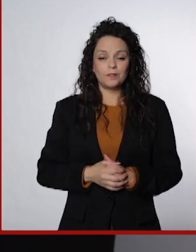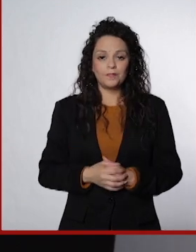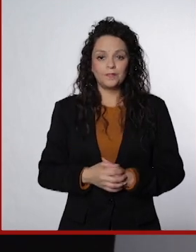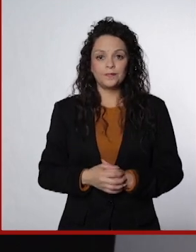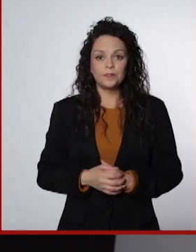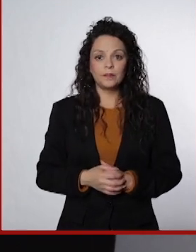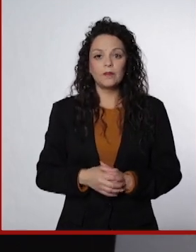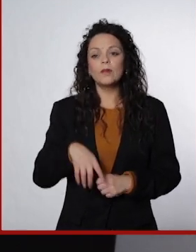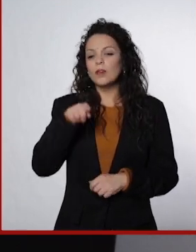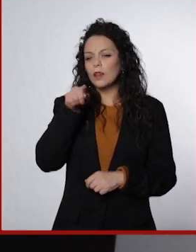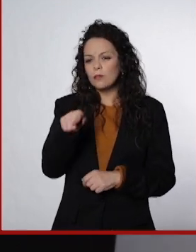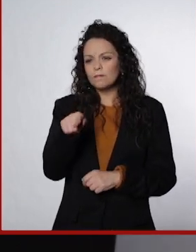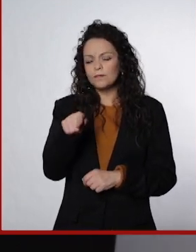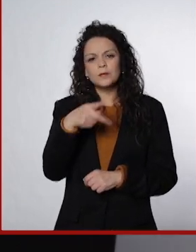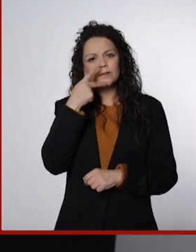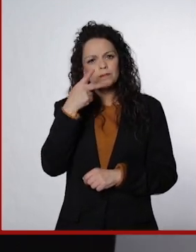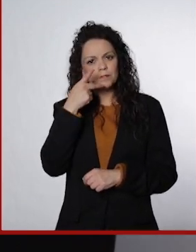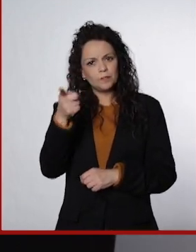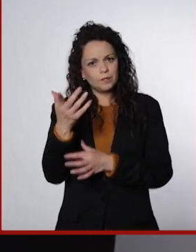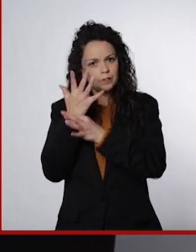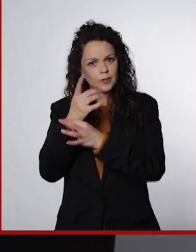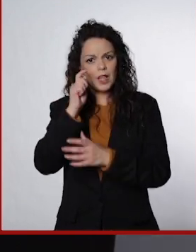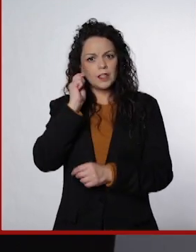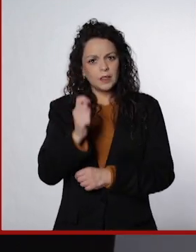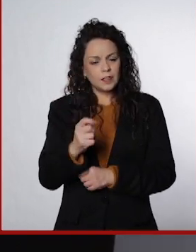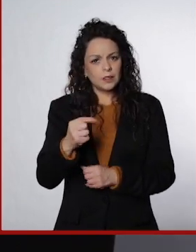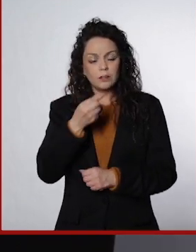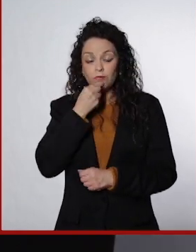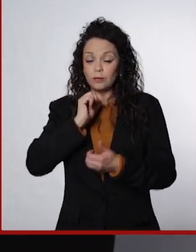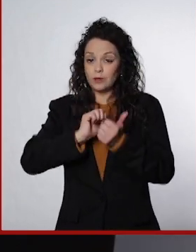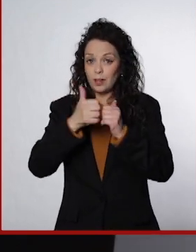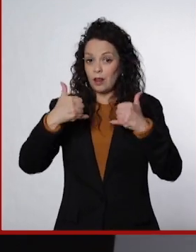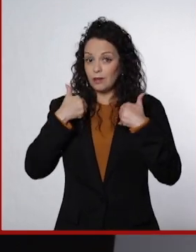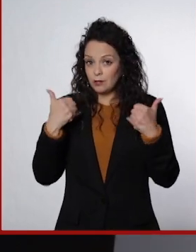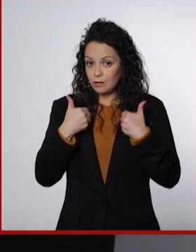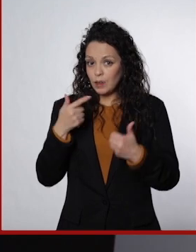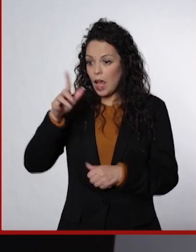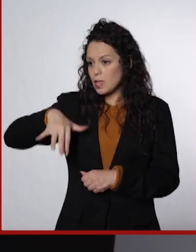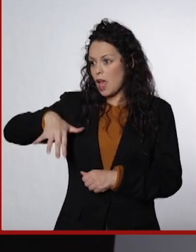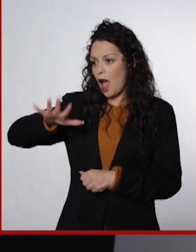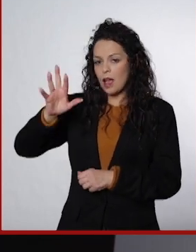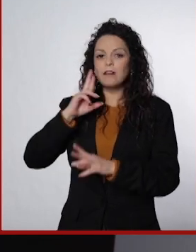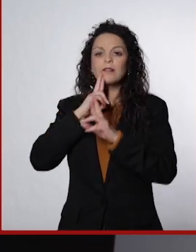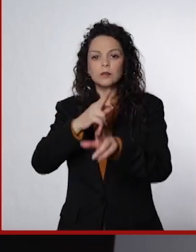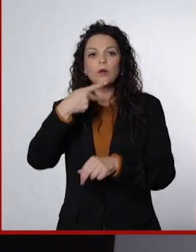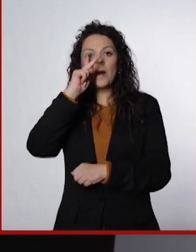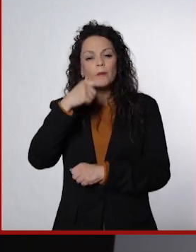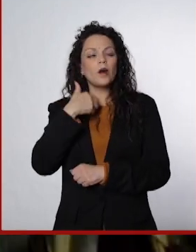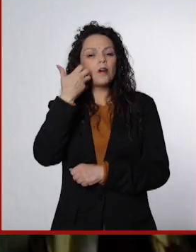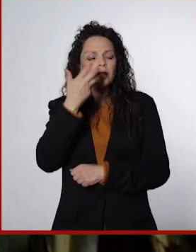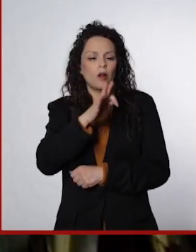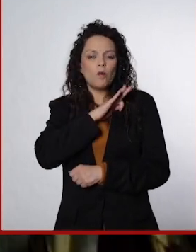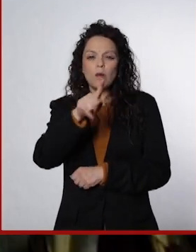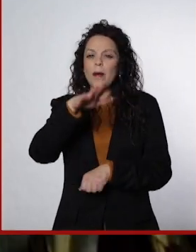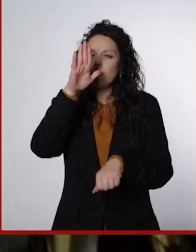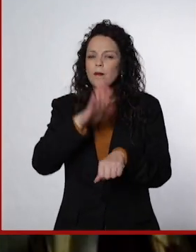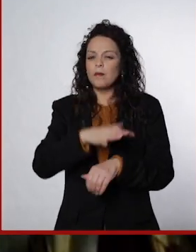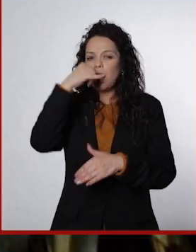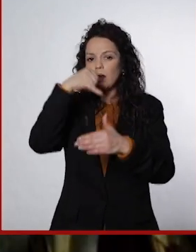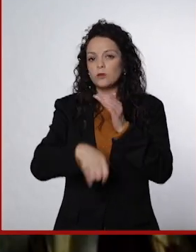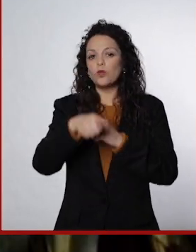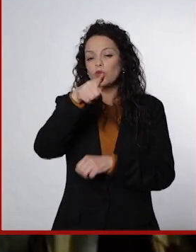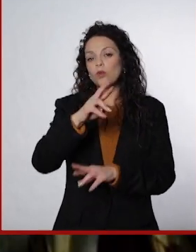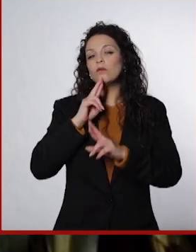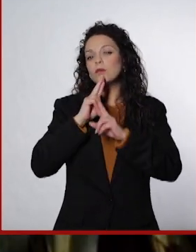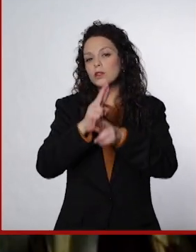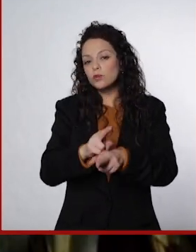siguiente pregunta, ya no lo habías contestado, pero si quieres hacer un poco más enfático en tu respuesta o quieres decirnos,